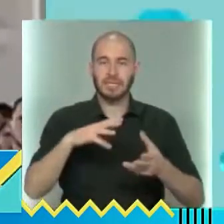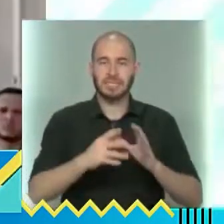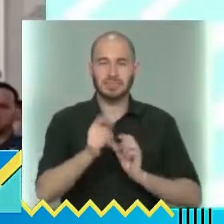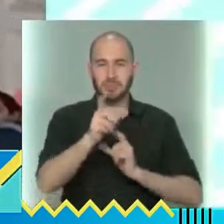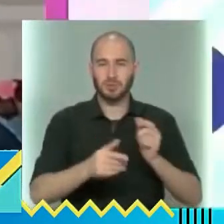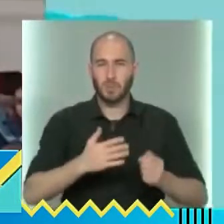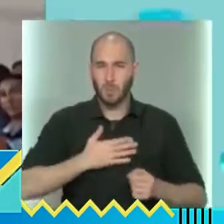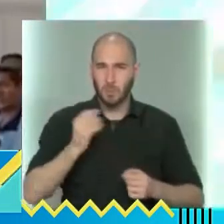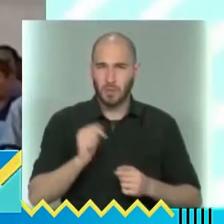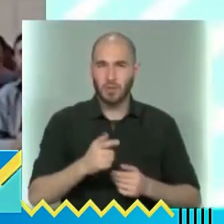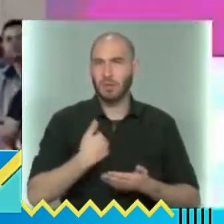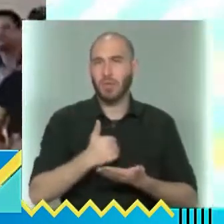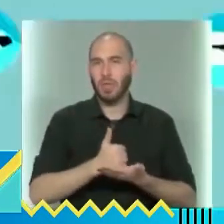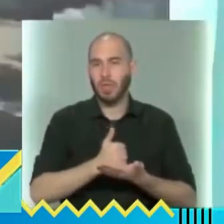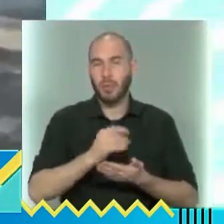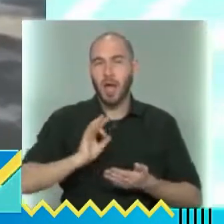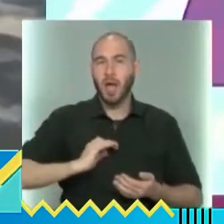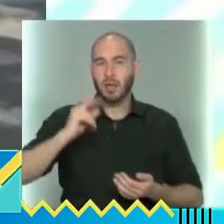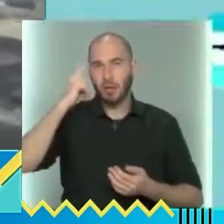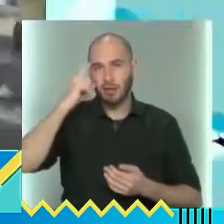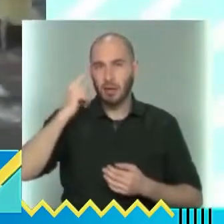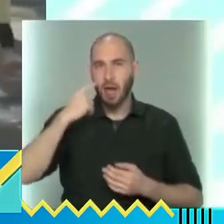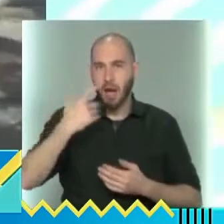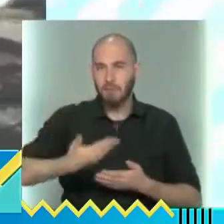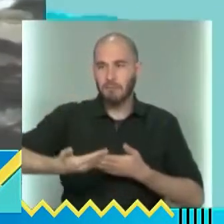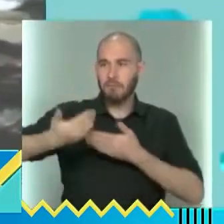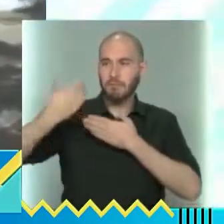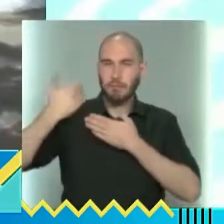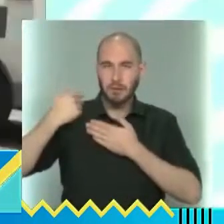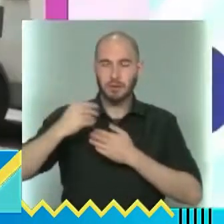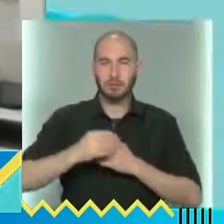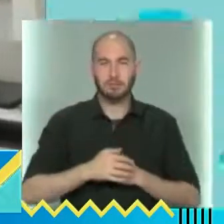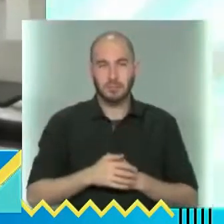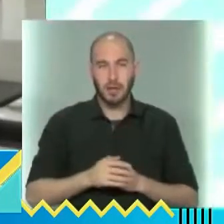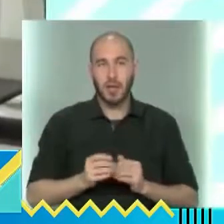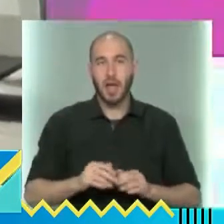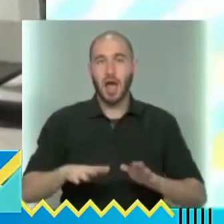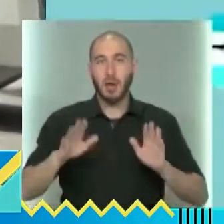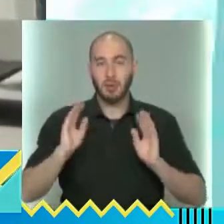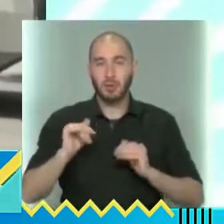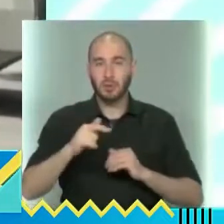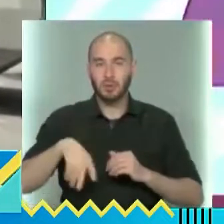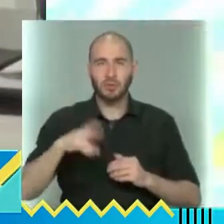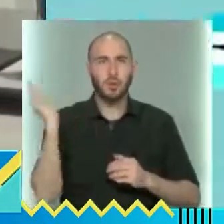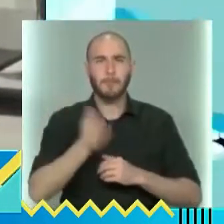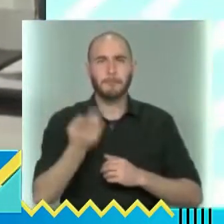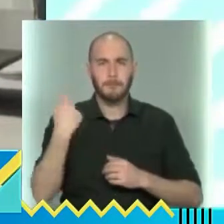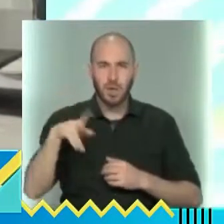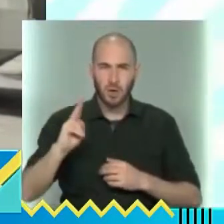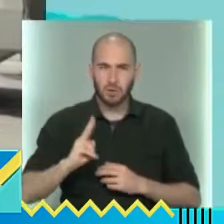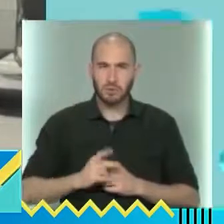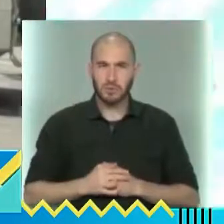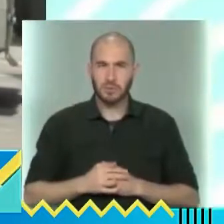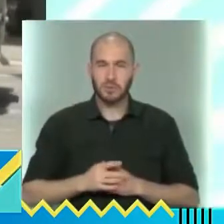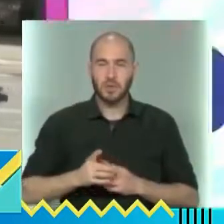humanitaria yo no voy a esperar a dentro de 10 años mirar para atrás y decir, y quizás deberíamos haber sido más duros. No, me parece que en eso hay